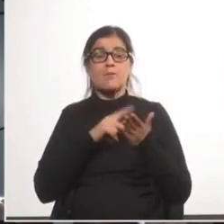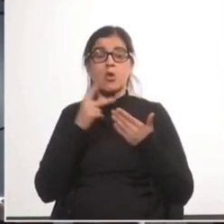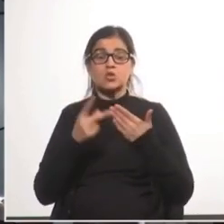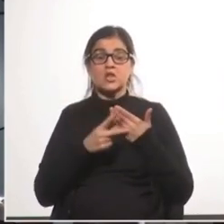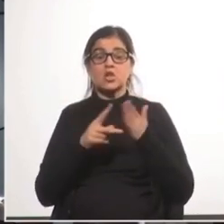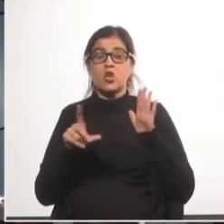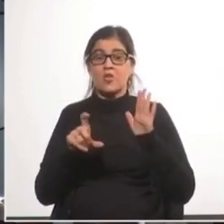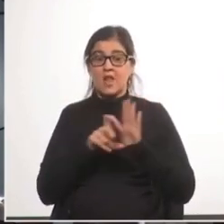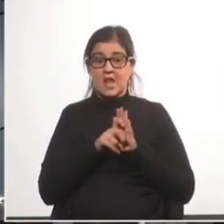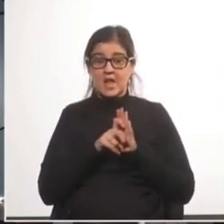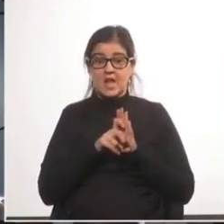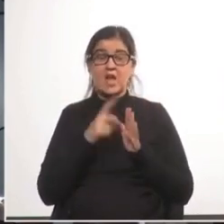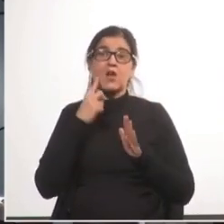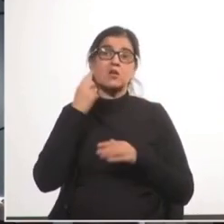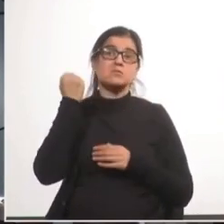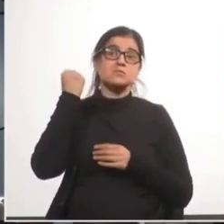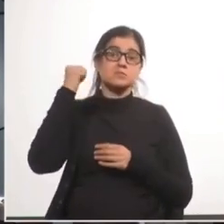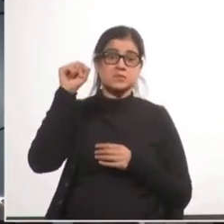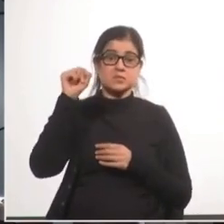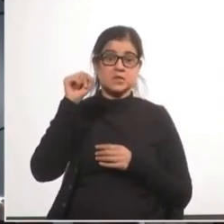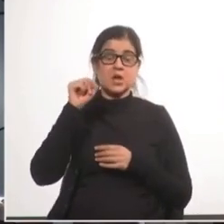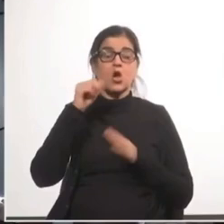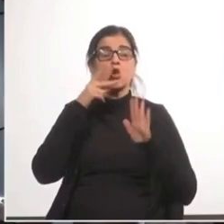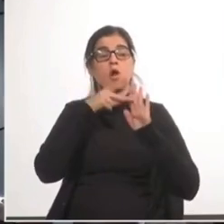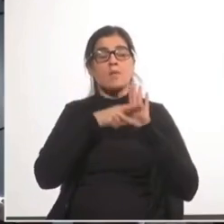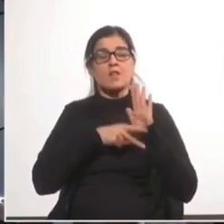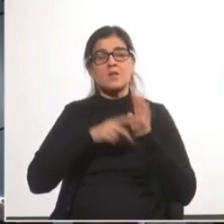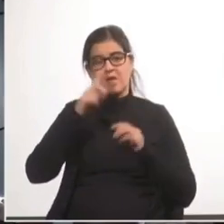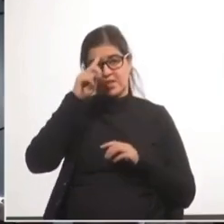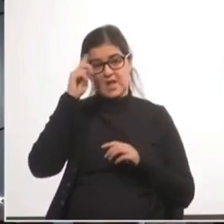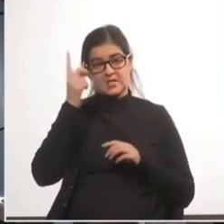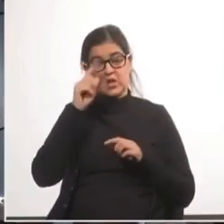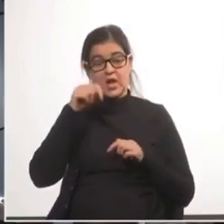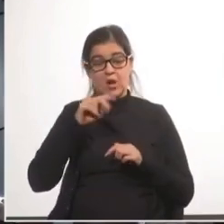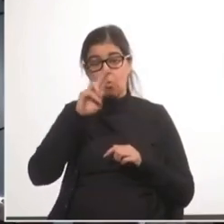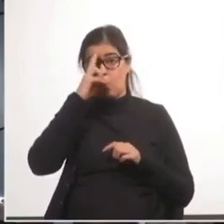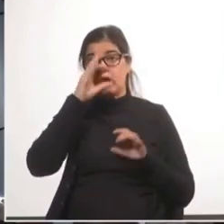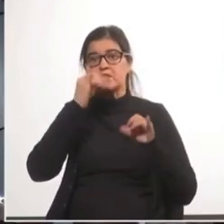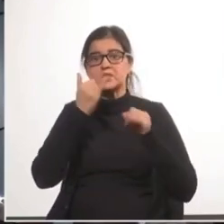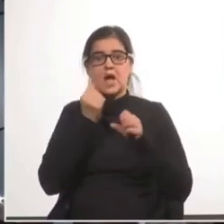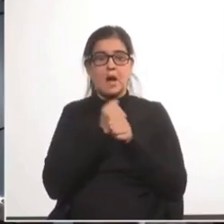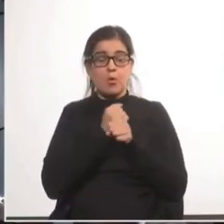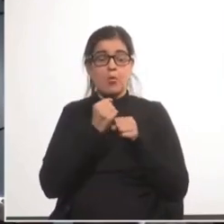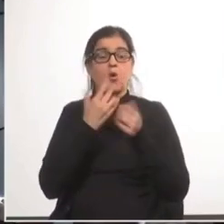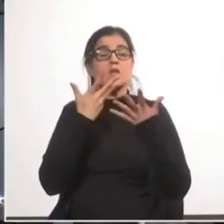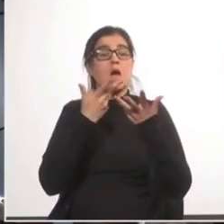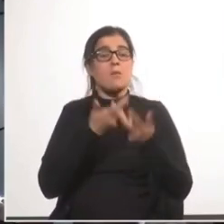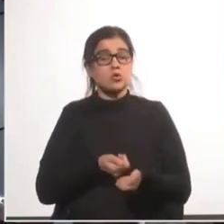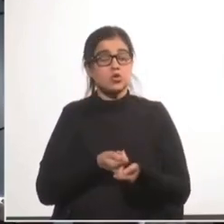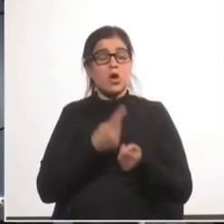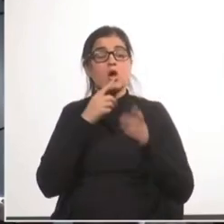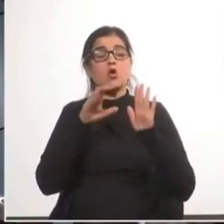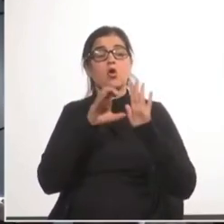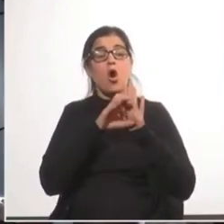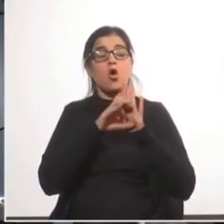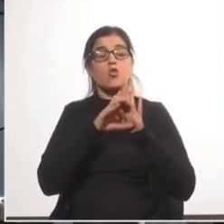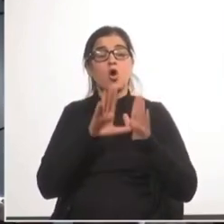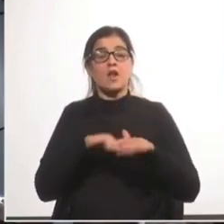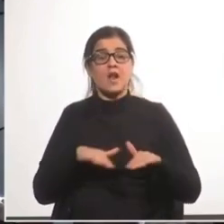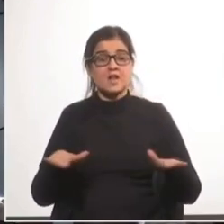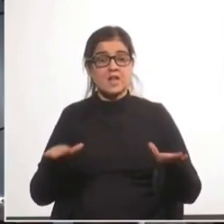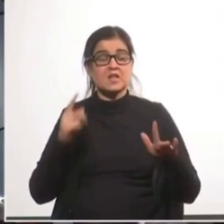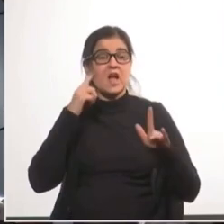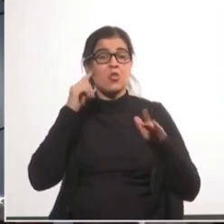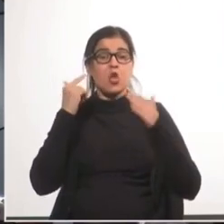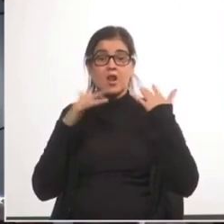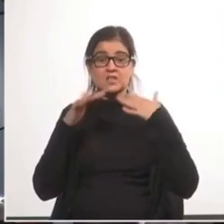de ley viola normativa internacional que el Uruguay aprobó y apoyó, el Código de la Niñez y